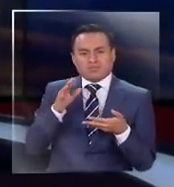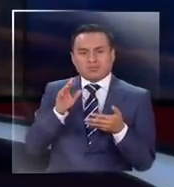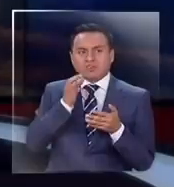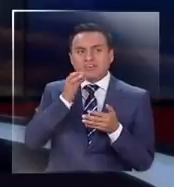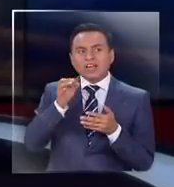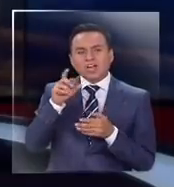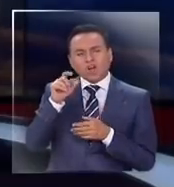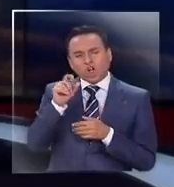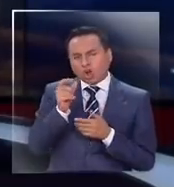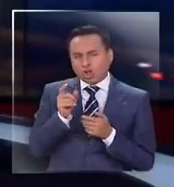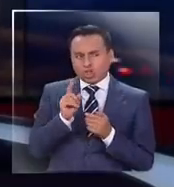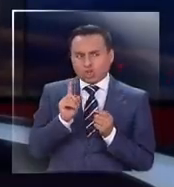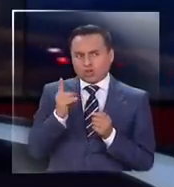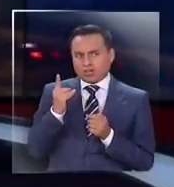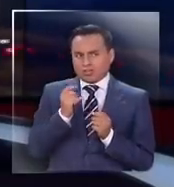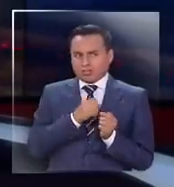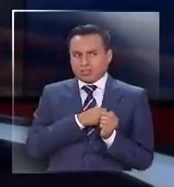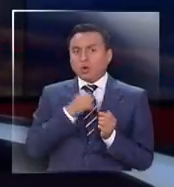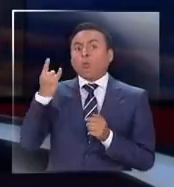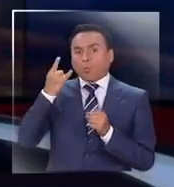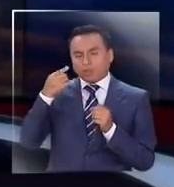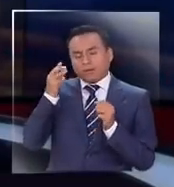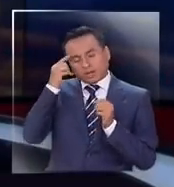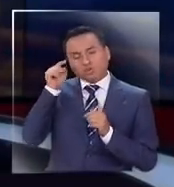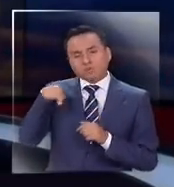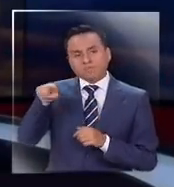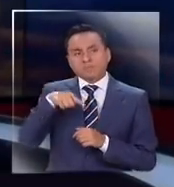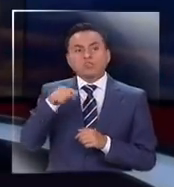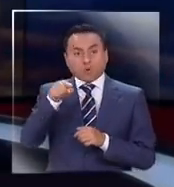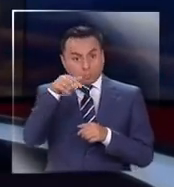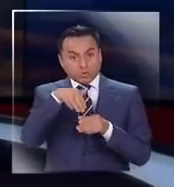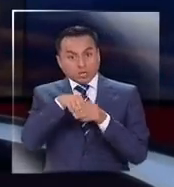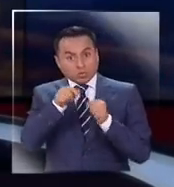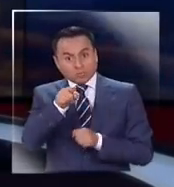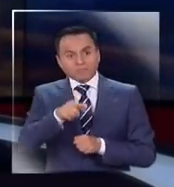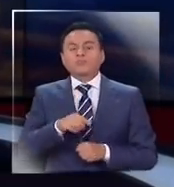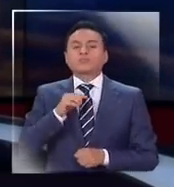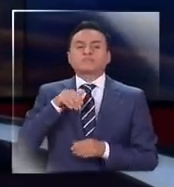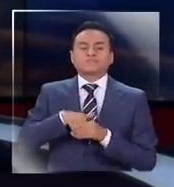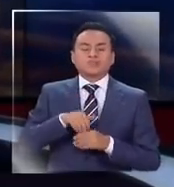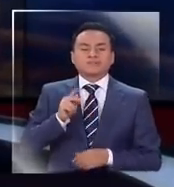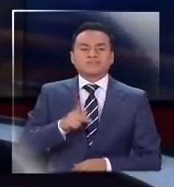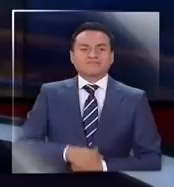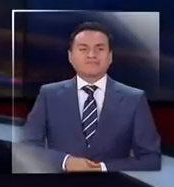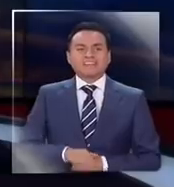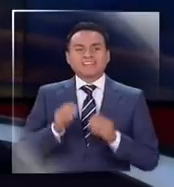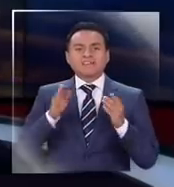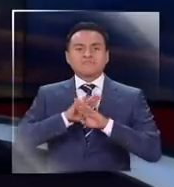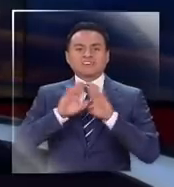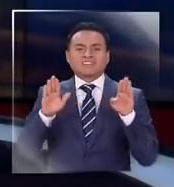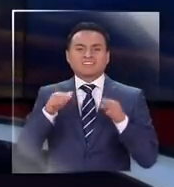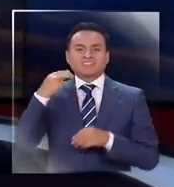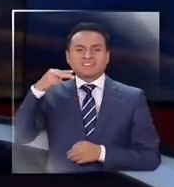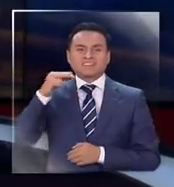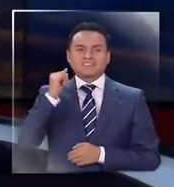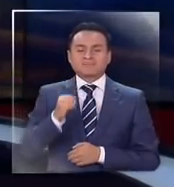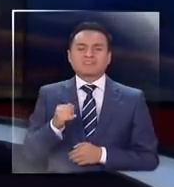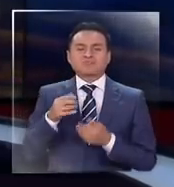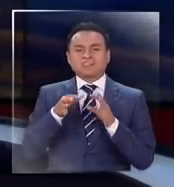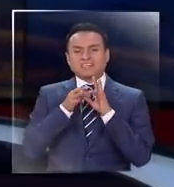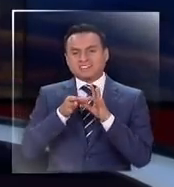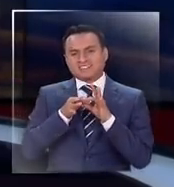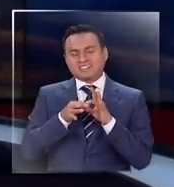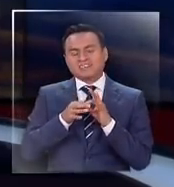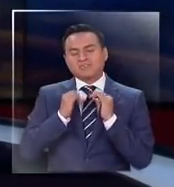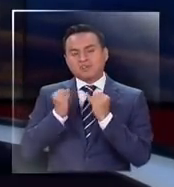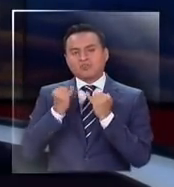alguien de Colo-Colo, no, la Católica no. Los de la U nomás, creo yo. Ya. Tú puedes votar. Voy a votar, ya. Llegamos así al fin de las noticias. Como siempre, muchas gracias por